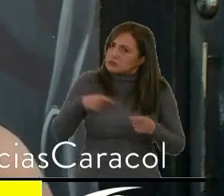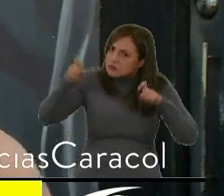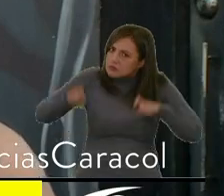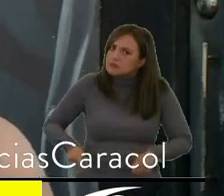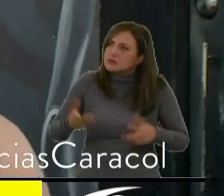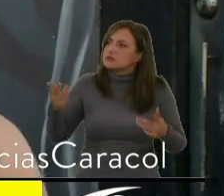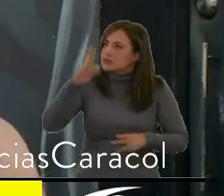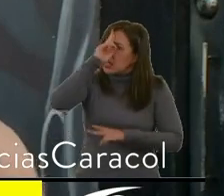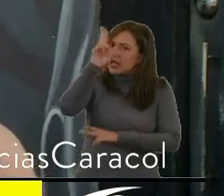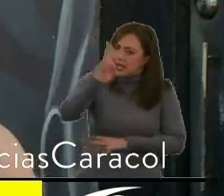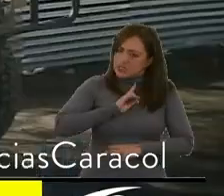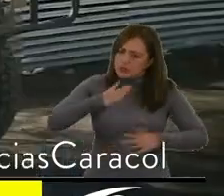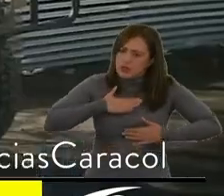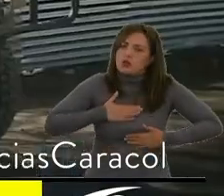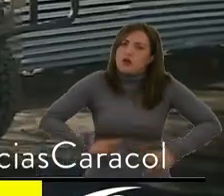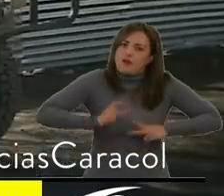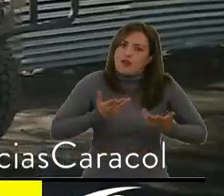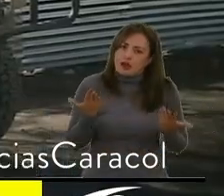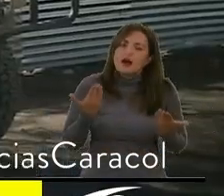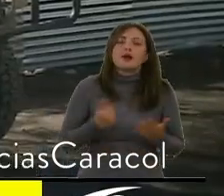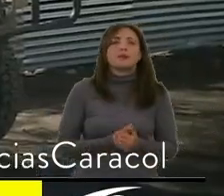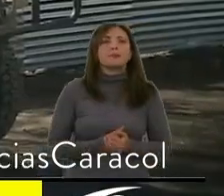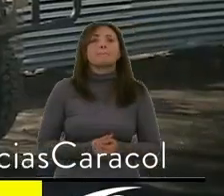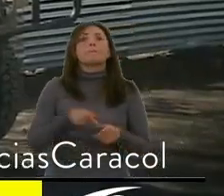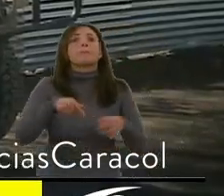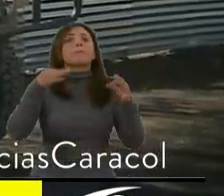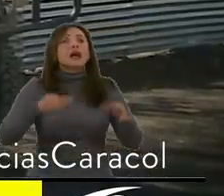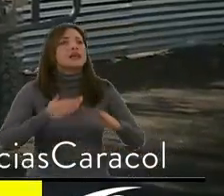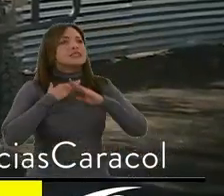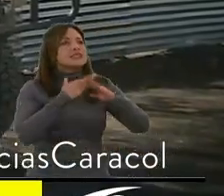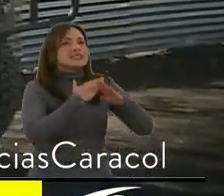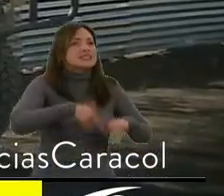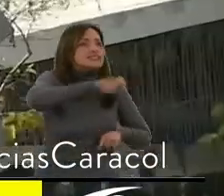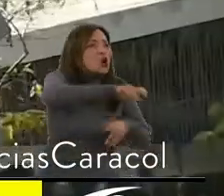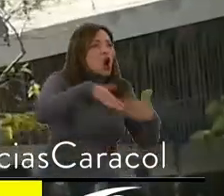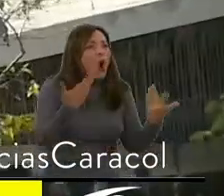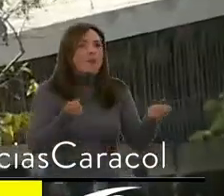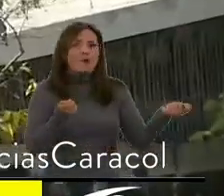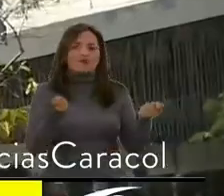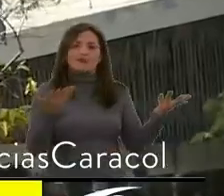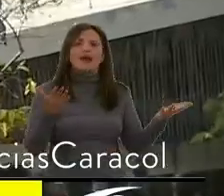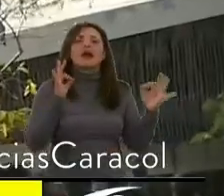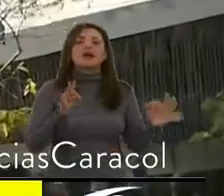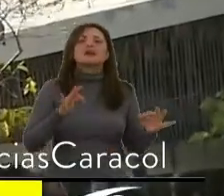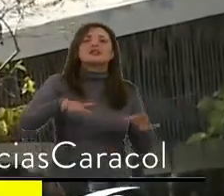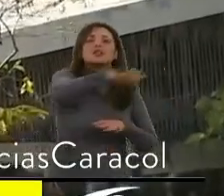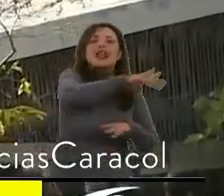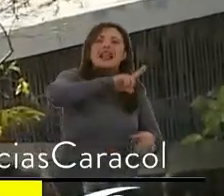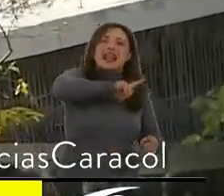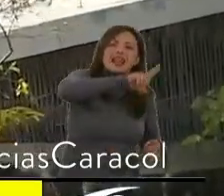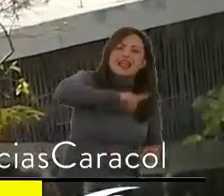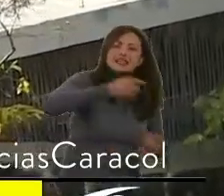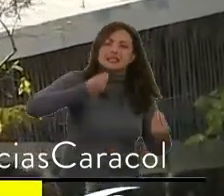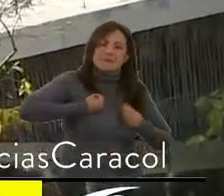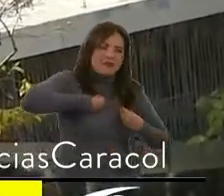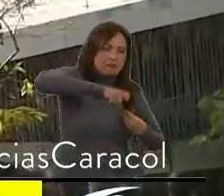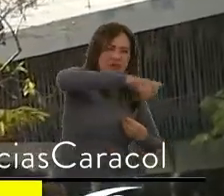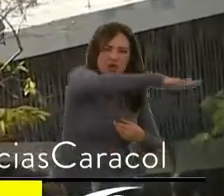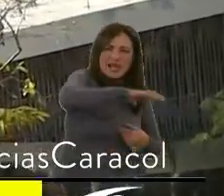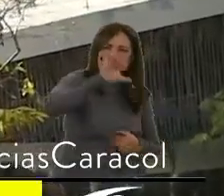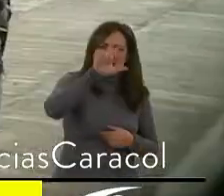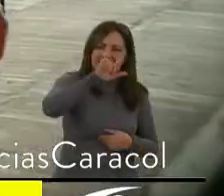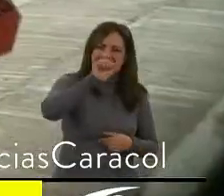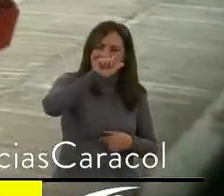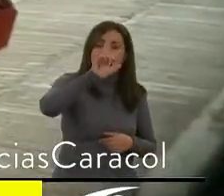nos respeten nuestra vida. Para garantizar la seguridad de los líderes y los habitantes del Salado, la Armada Nacional y la